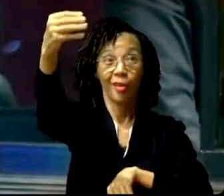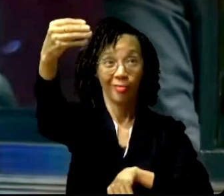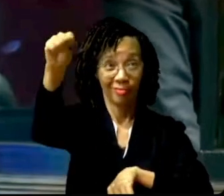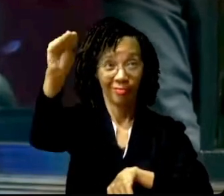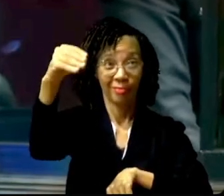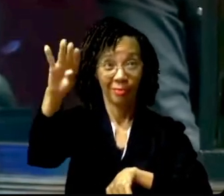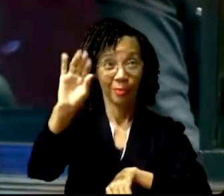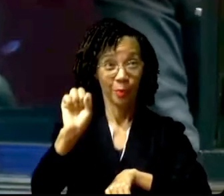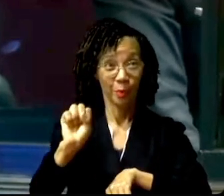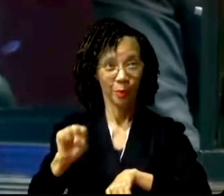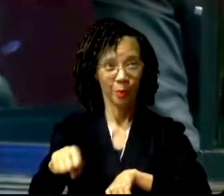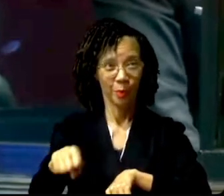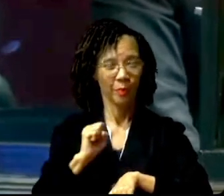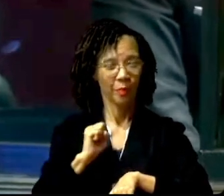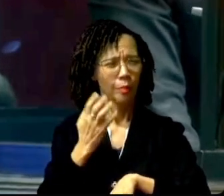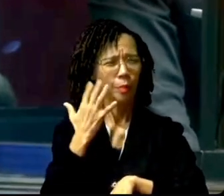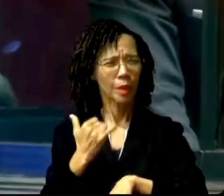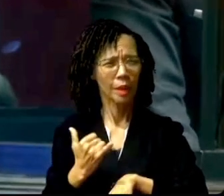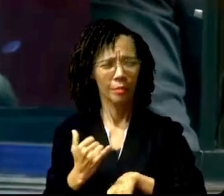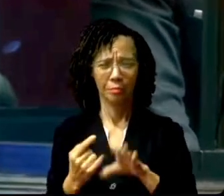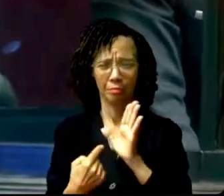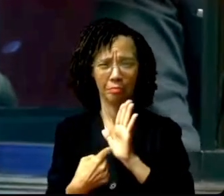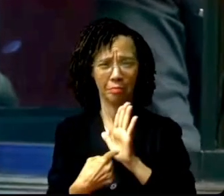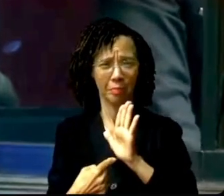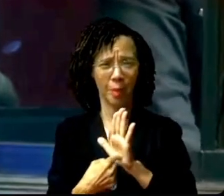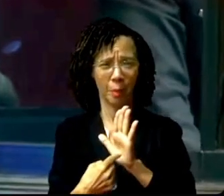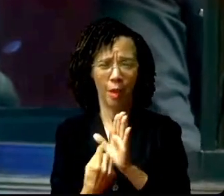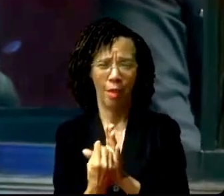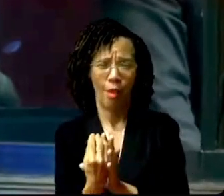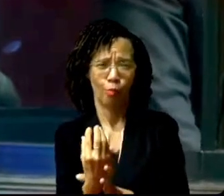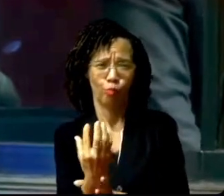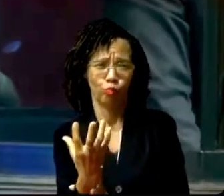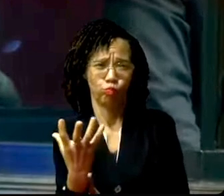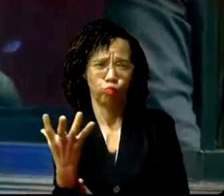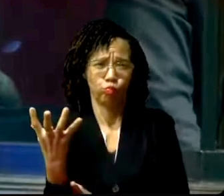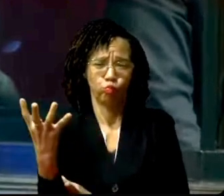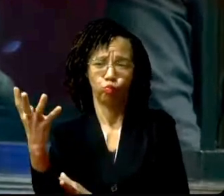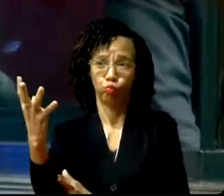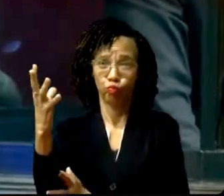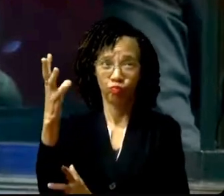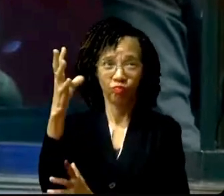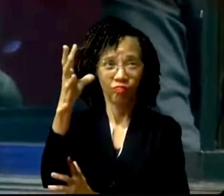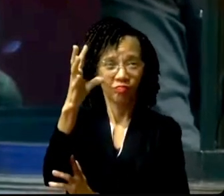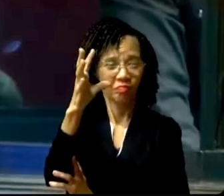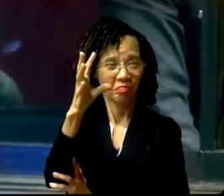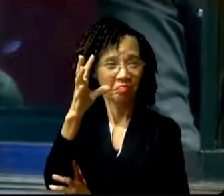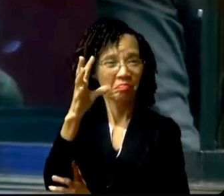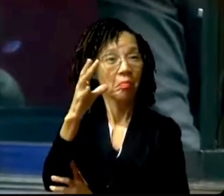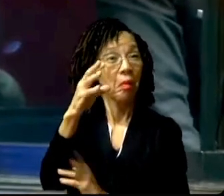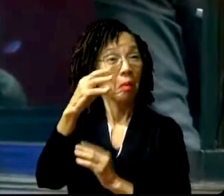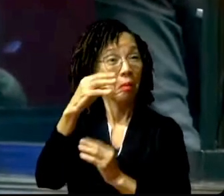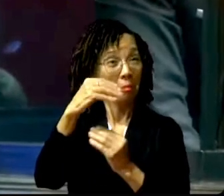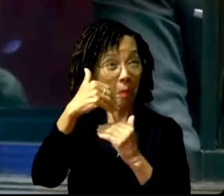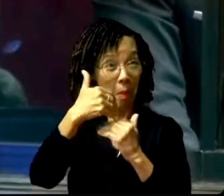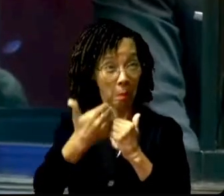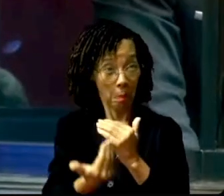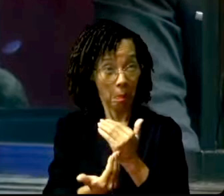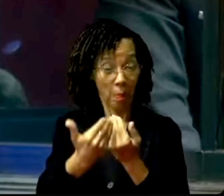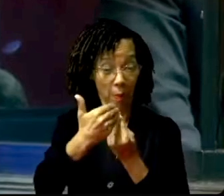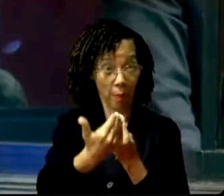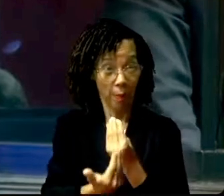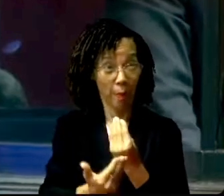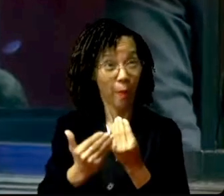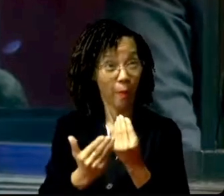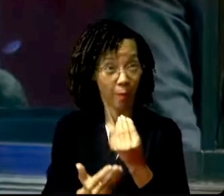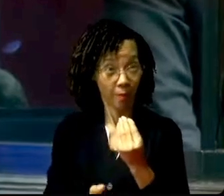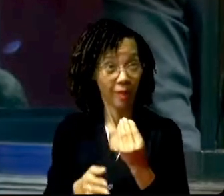grande de aguacate, donde allí también se producen muchos productos de ciclo corto que también están aptos para